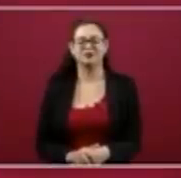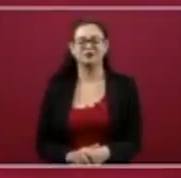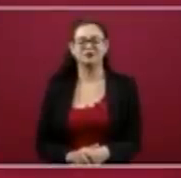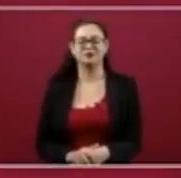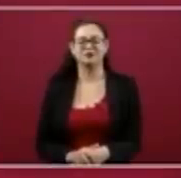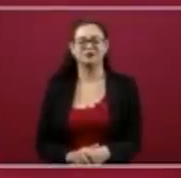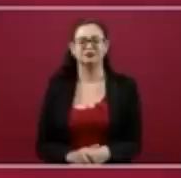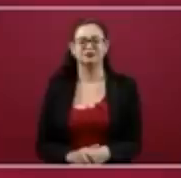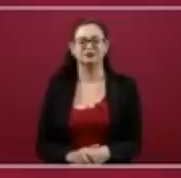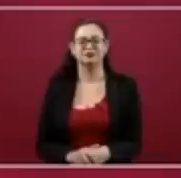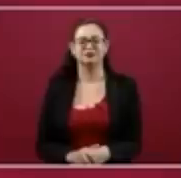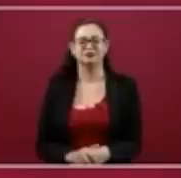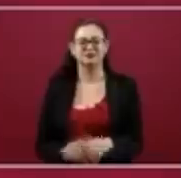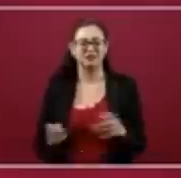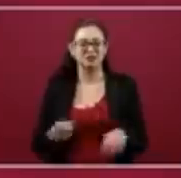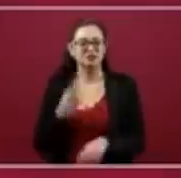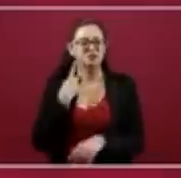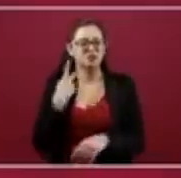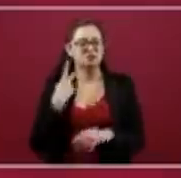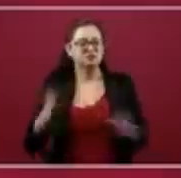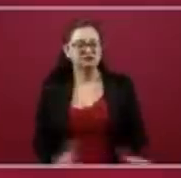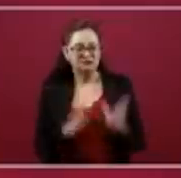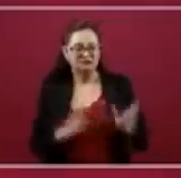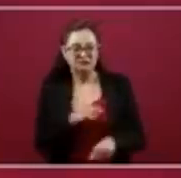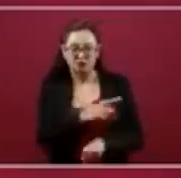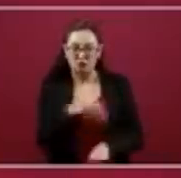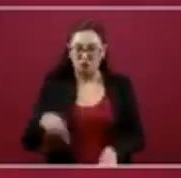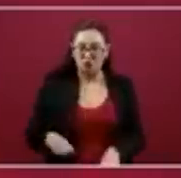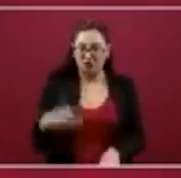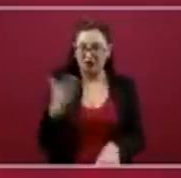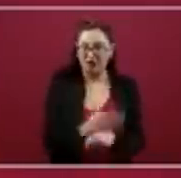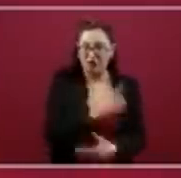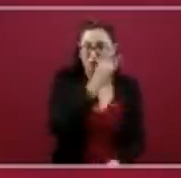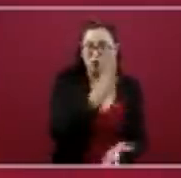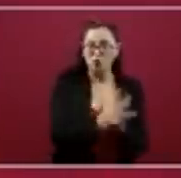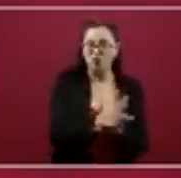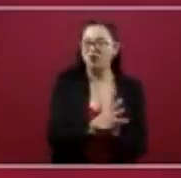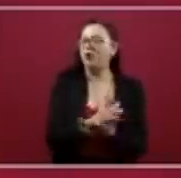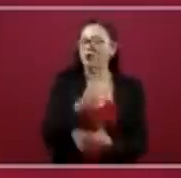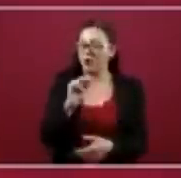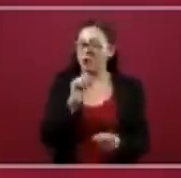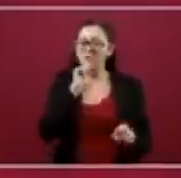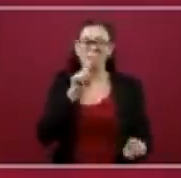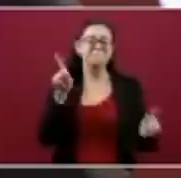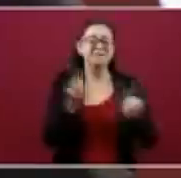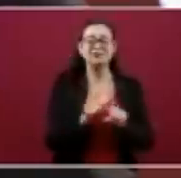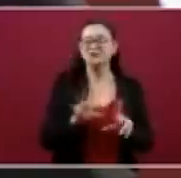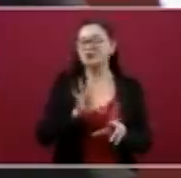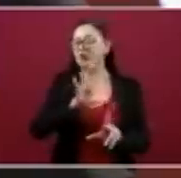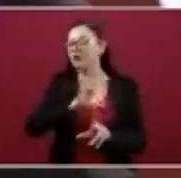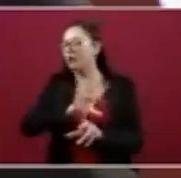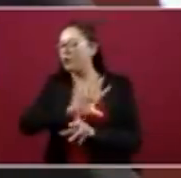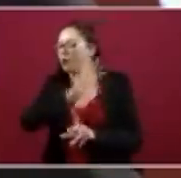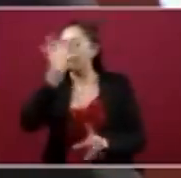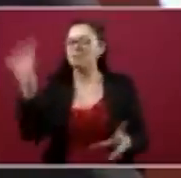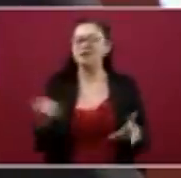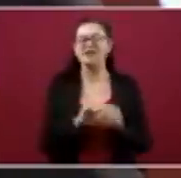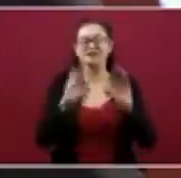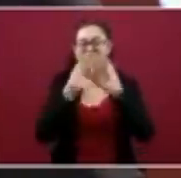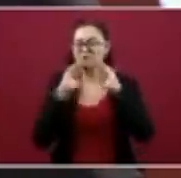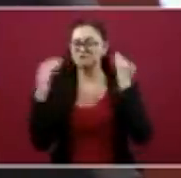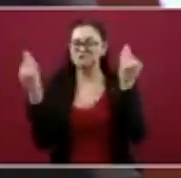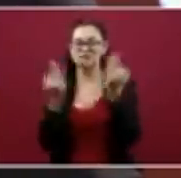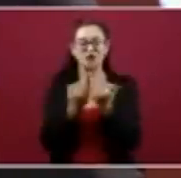que impulsaron esta política, sino a este modelo de economía